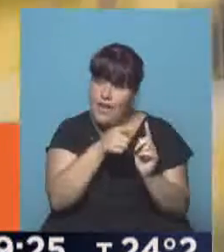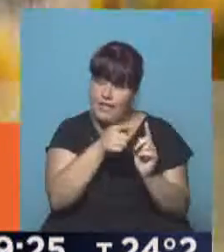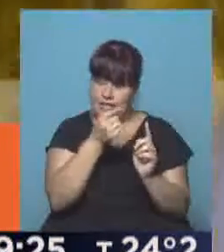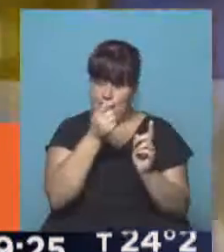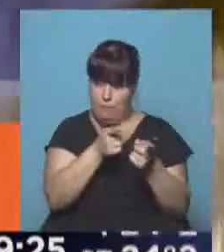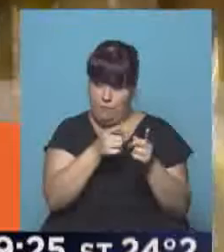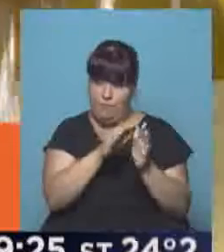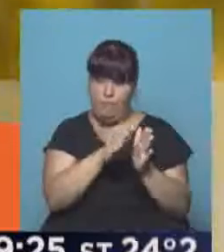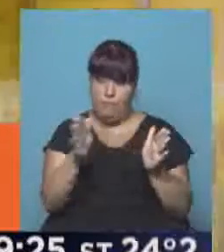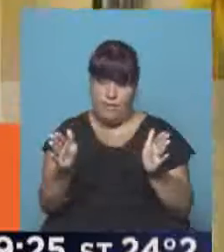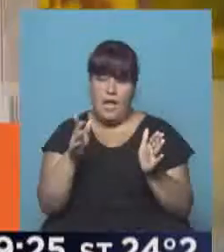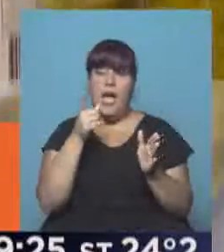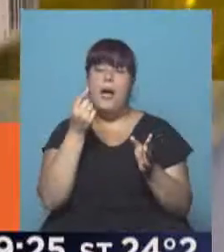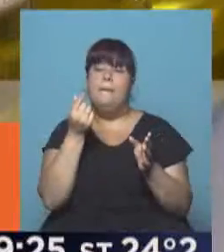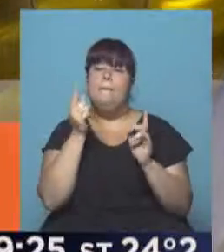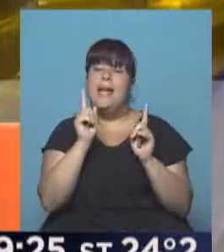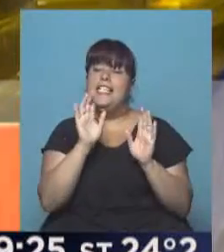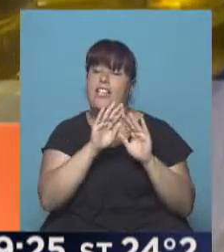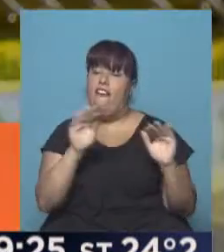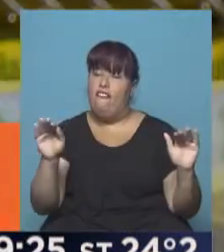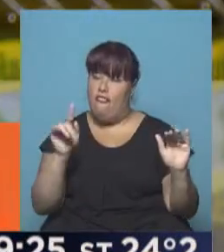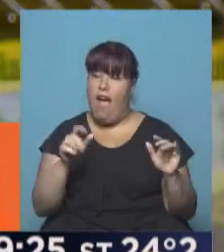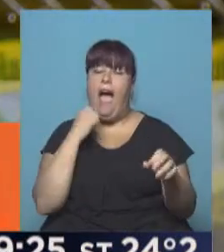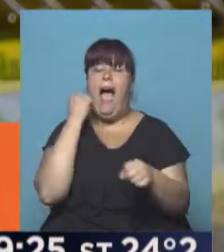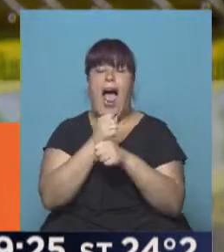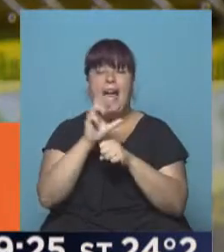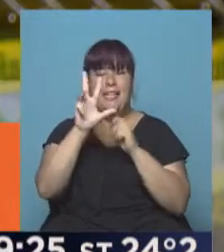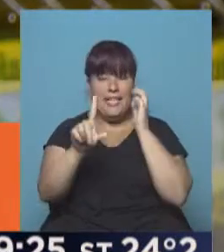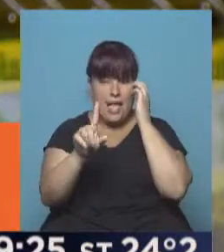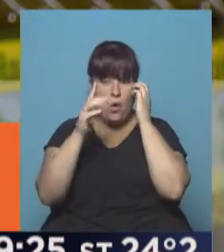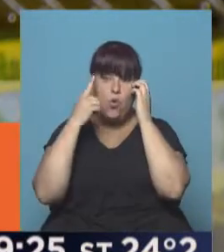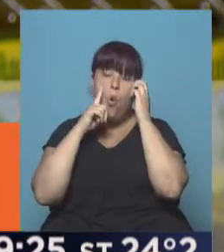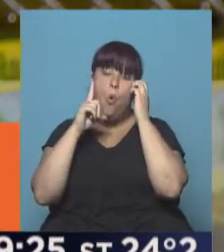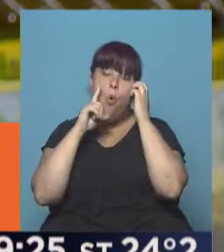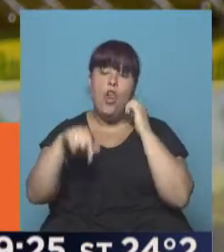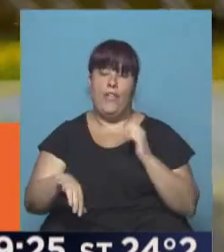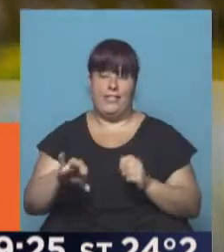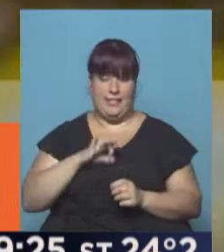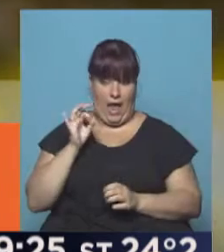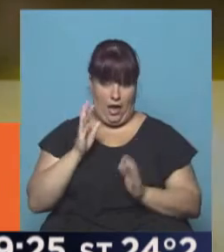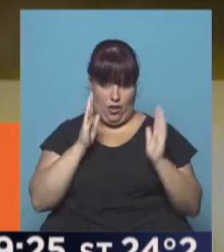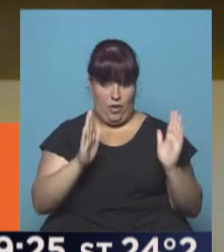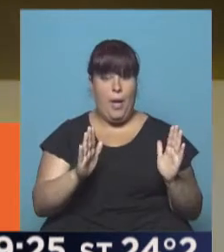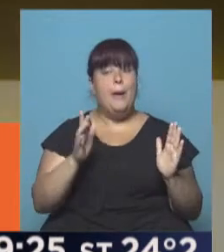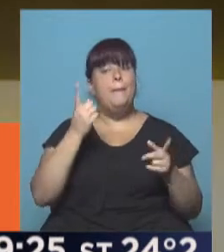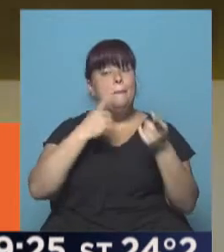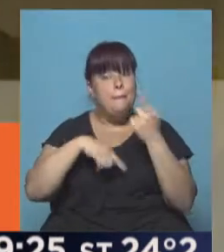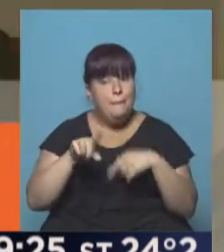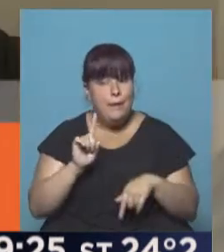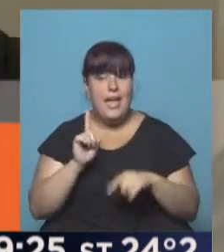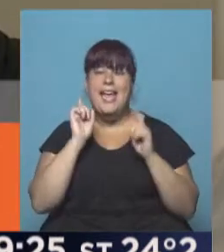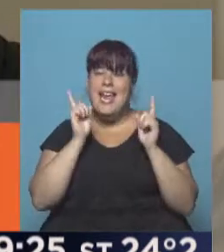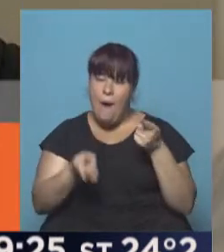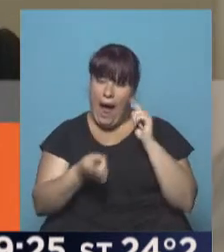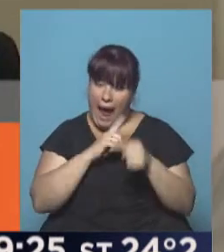fideicomiso con el precio congelado hasta el 31 de julio de este año. Pero resulta que a pesar